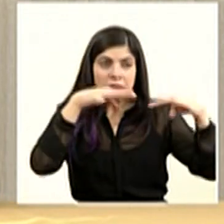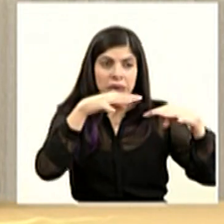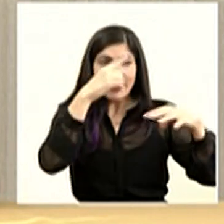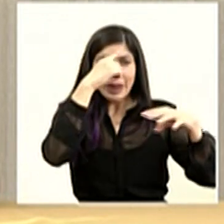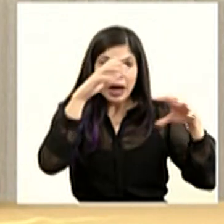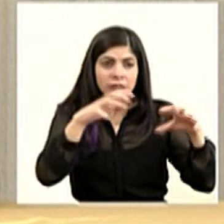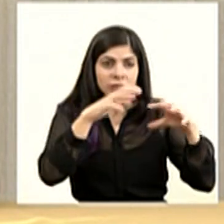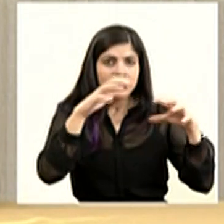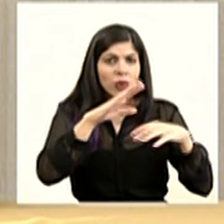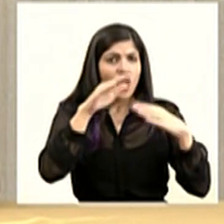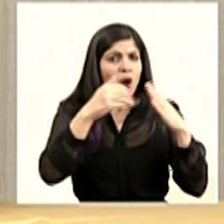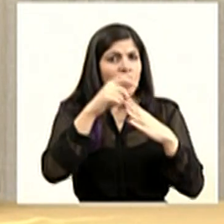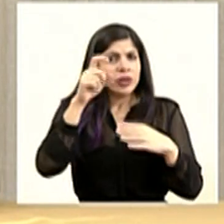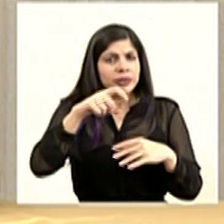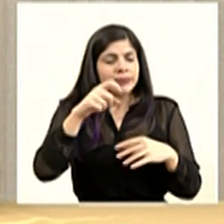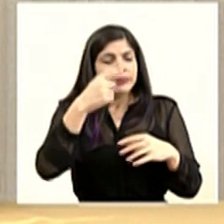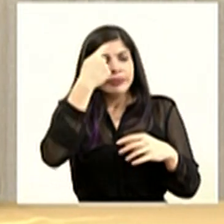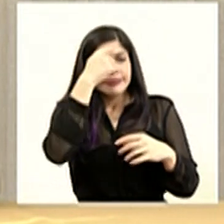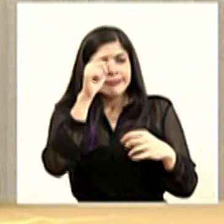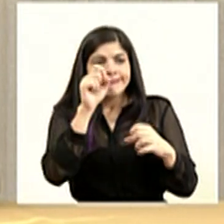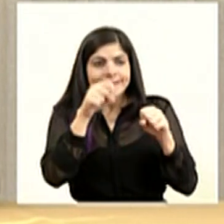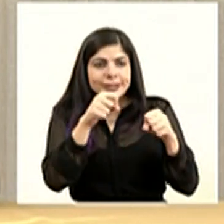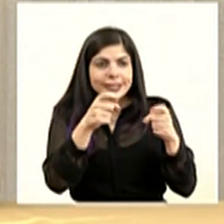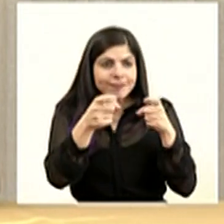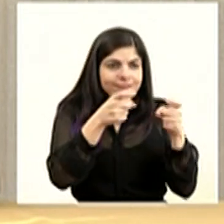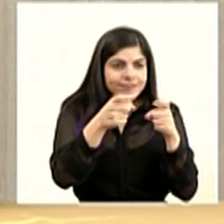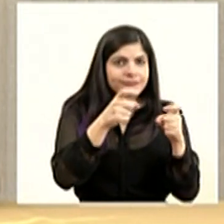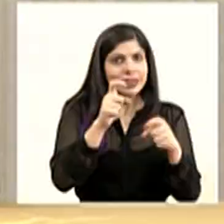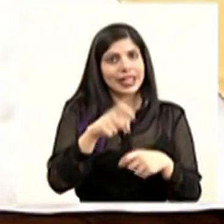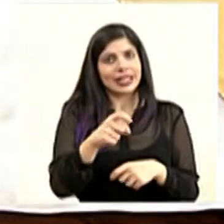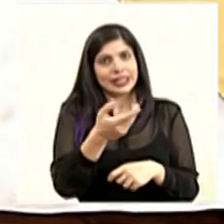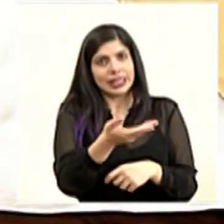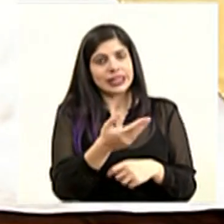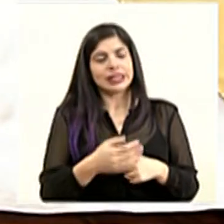posibles y necesarias que se requieran para hacer la contención necesaria.